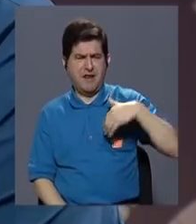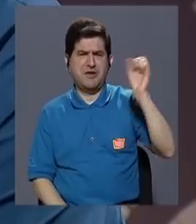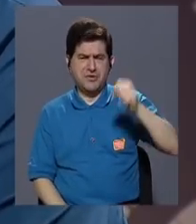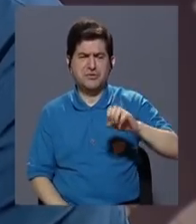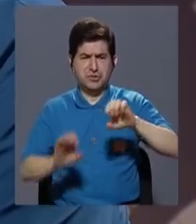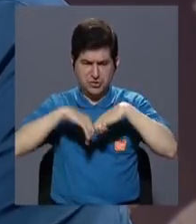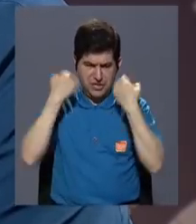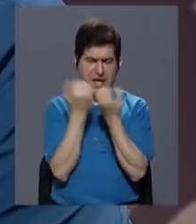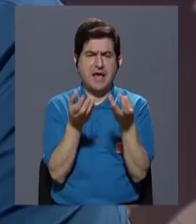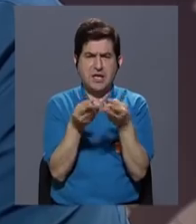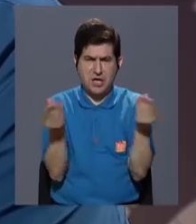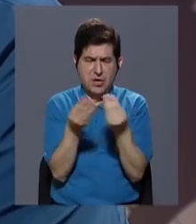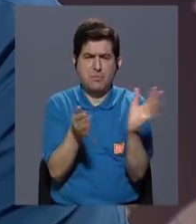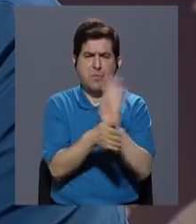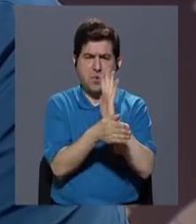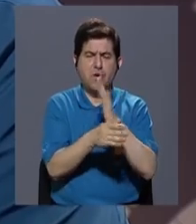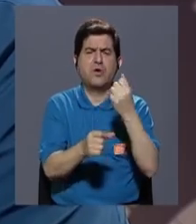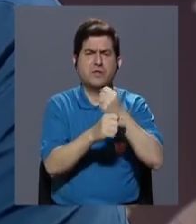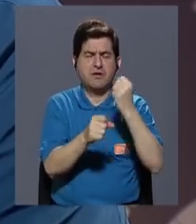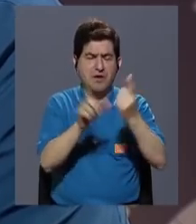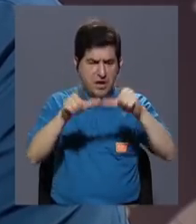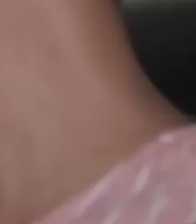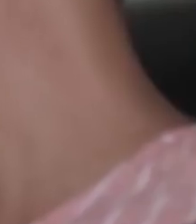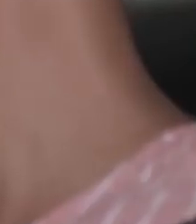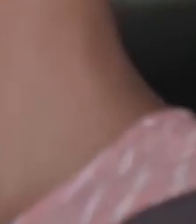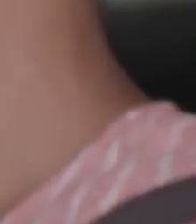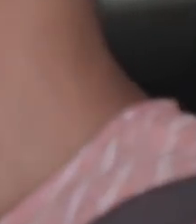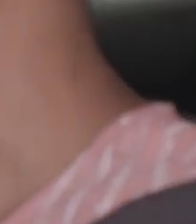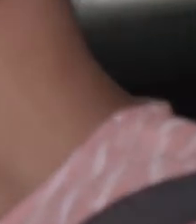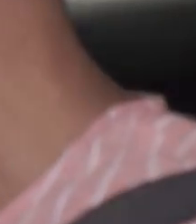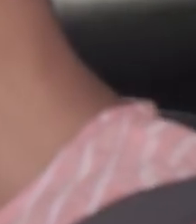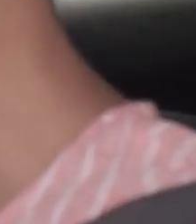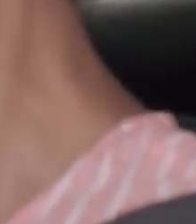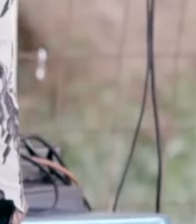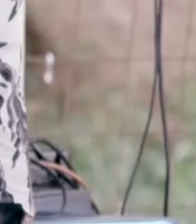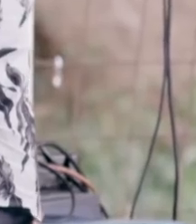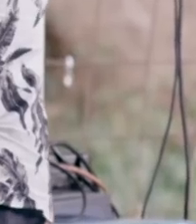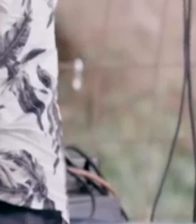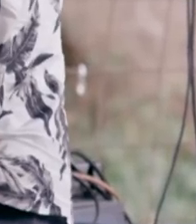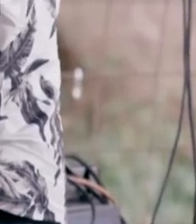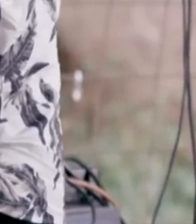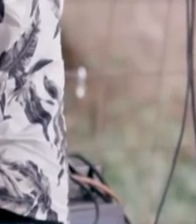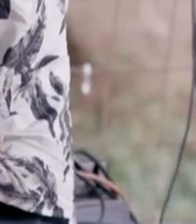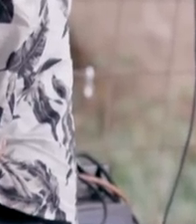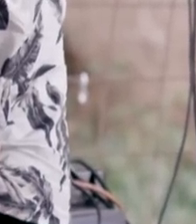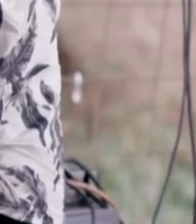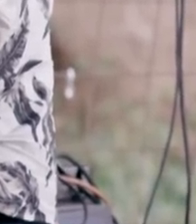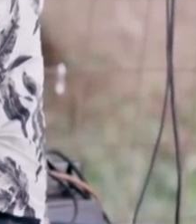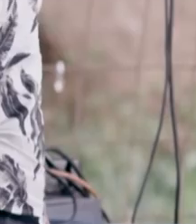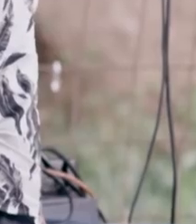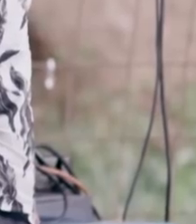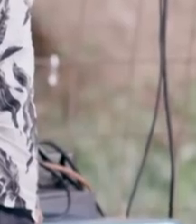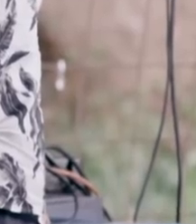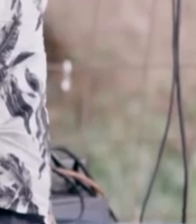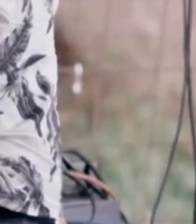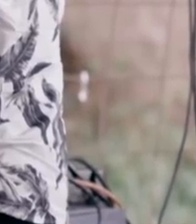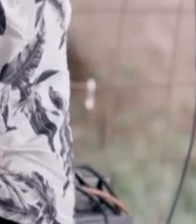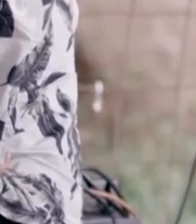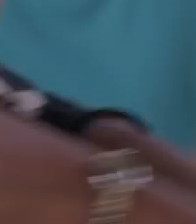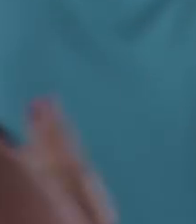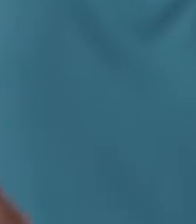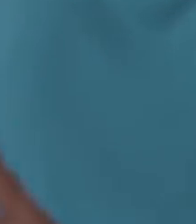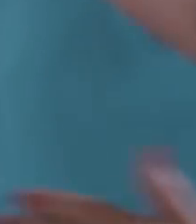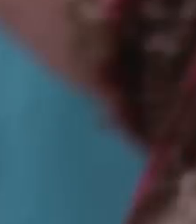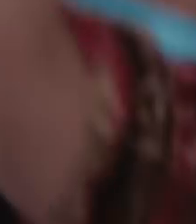el equipo de producción de esta película de trabajar con un grupo de actores talentosos talentosísimos que le dieron vida